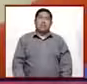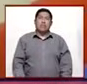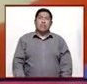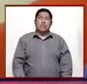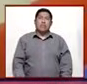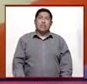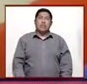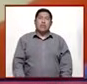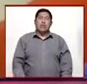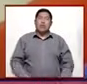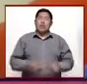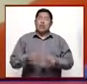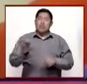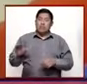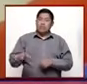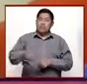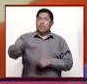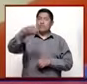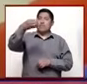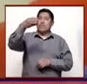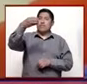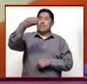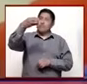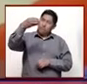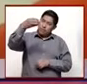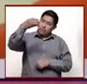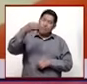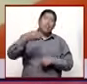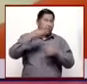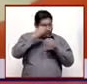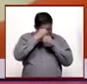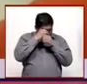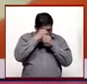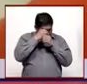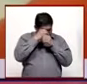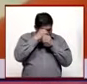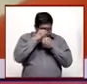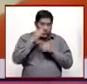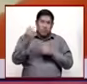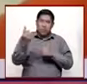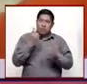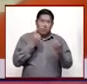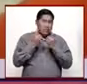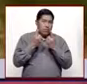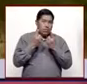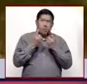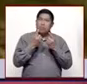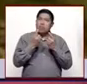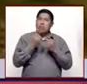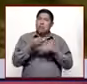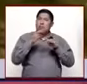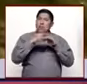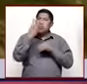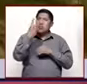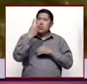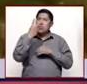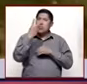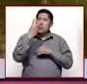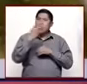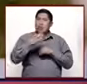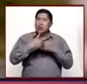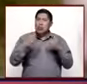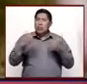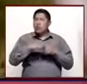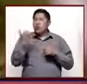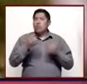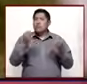Ha sido la primera muestra, la de primera denuncia. Acá tenemos 2 más y aparte hay otras más.